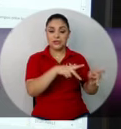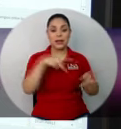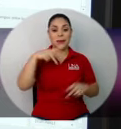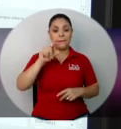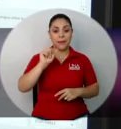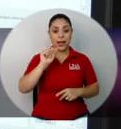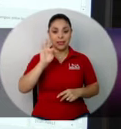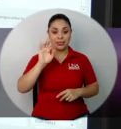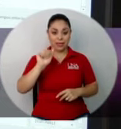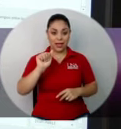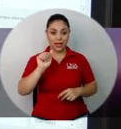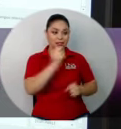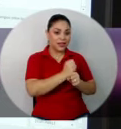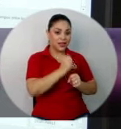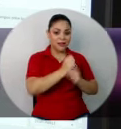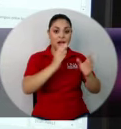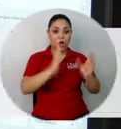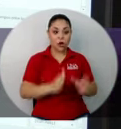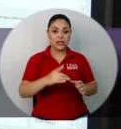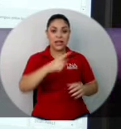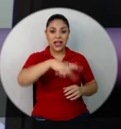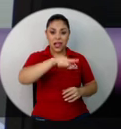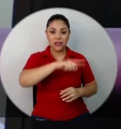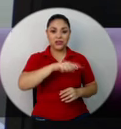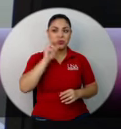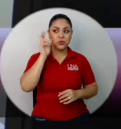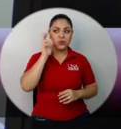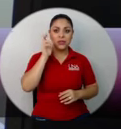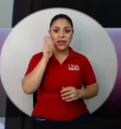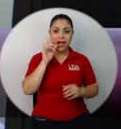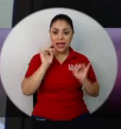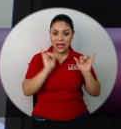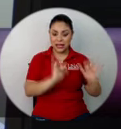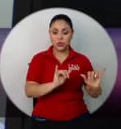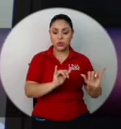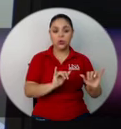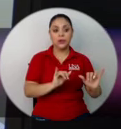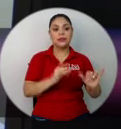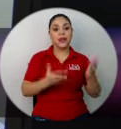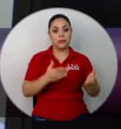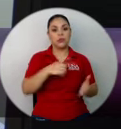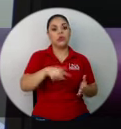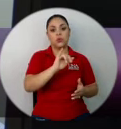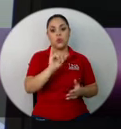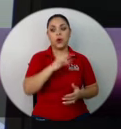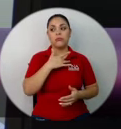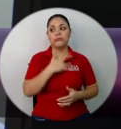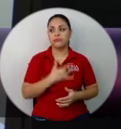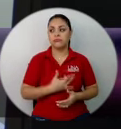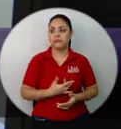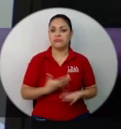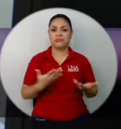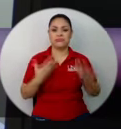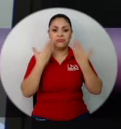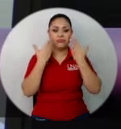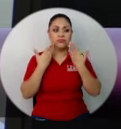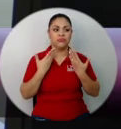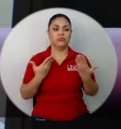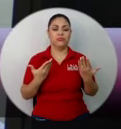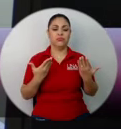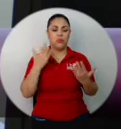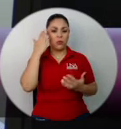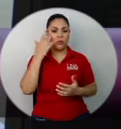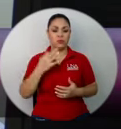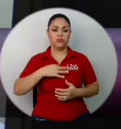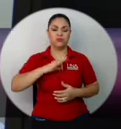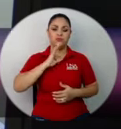de planta, si hubiera escuchado ese comentario, se hubiera desmotivado de la misma forma en que yo llegué, me desmotivé